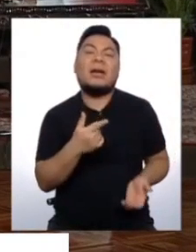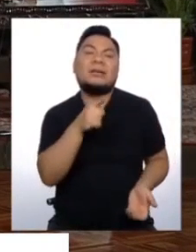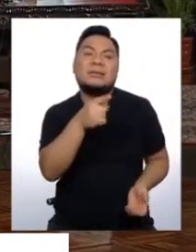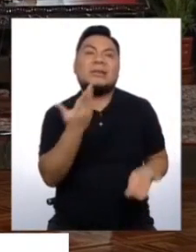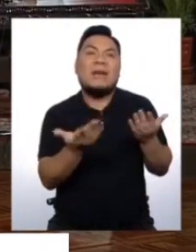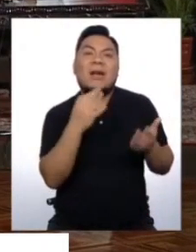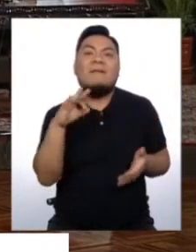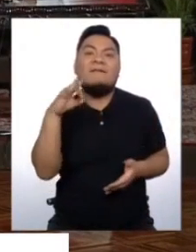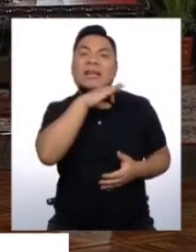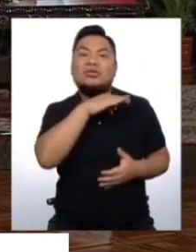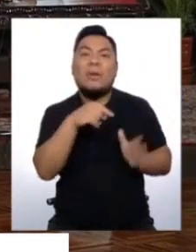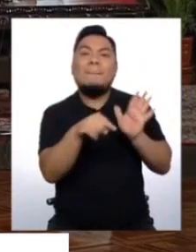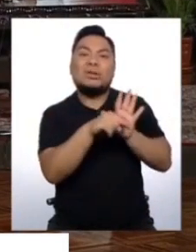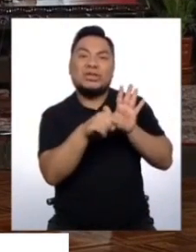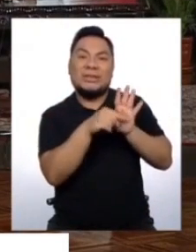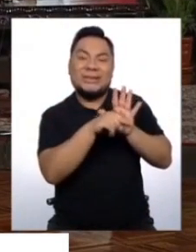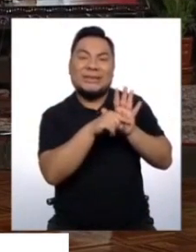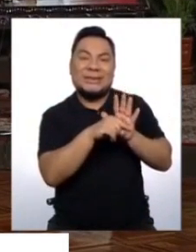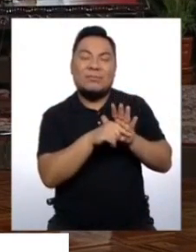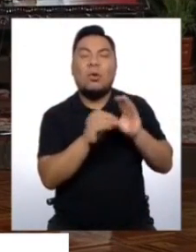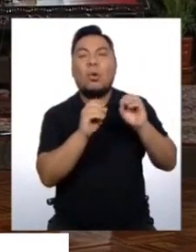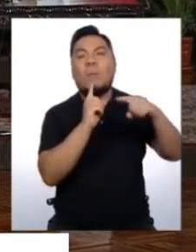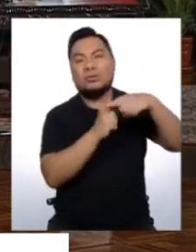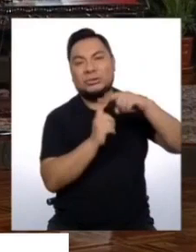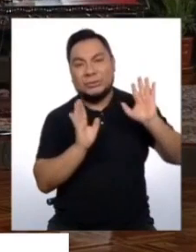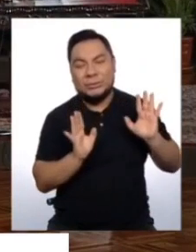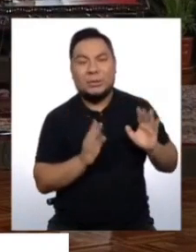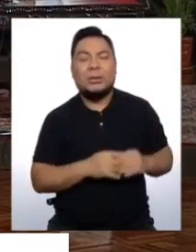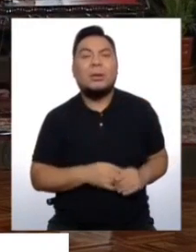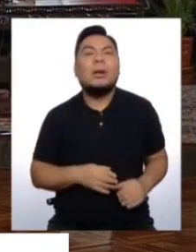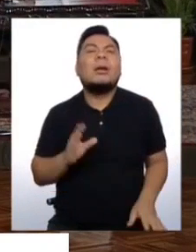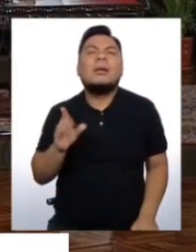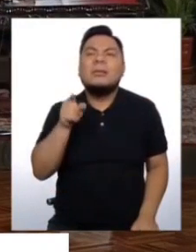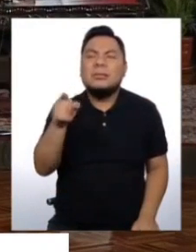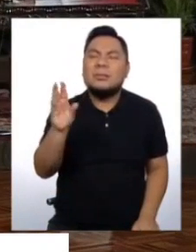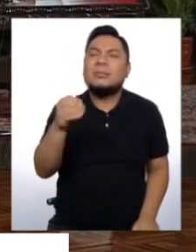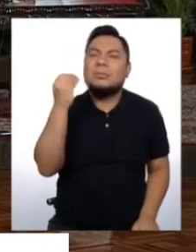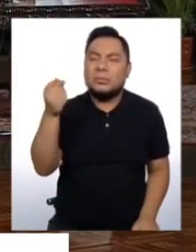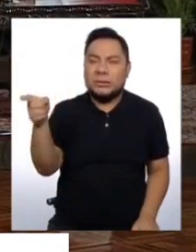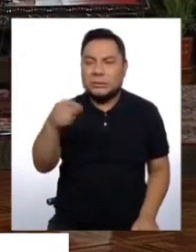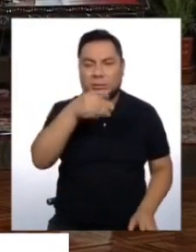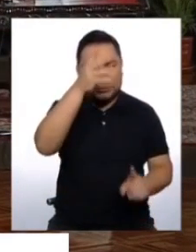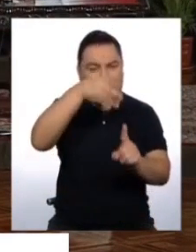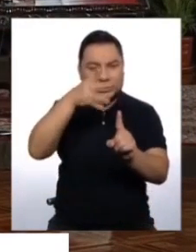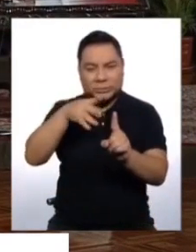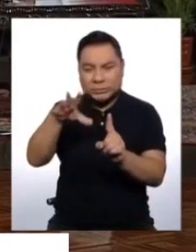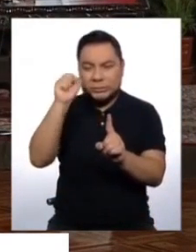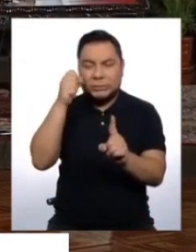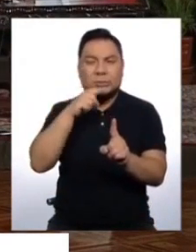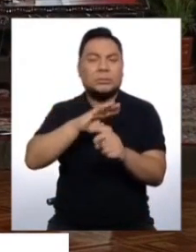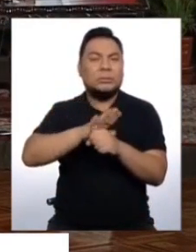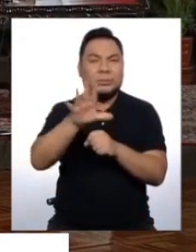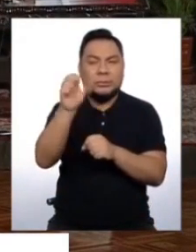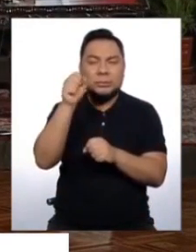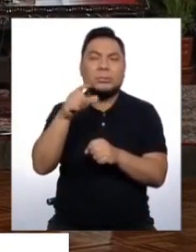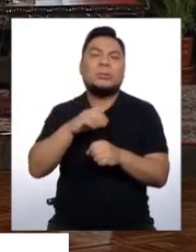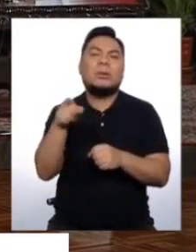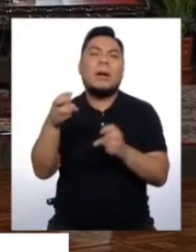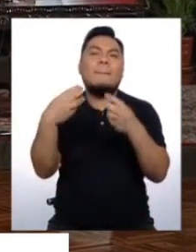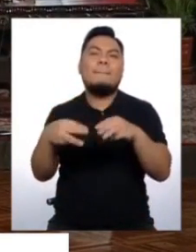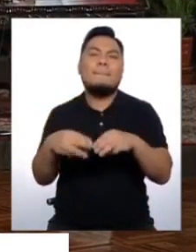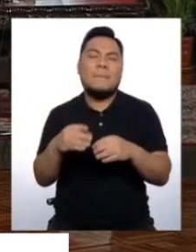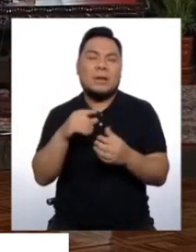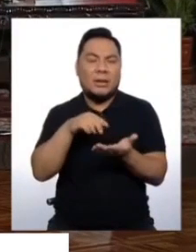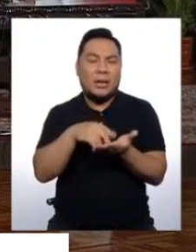positivo. ¿Por qué las pruebas rápidas están siendo la herramienta central para la detección del COVID-19 en los